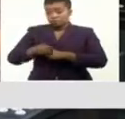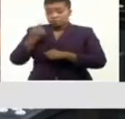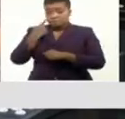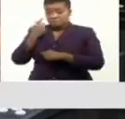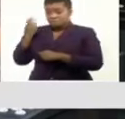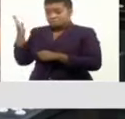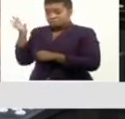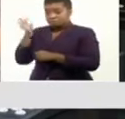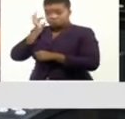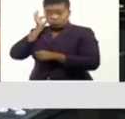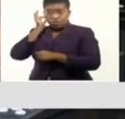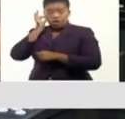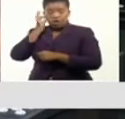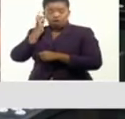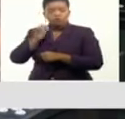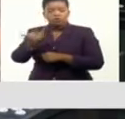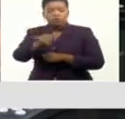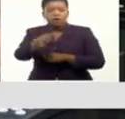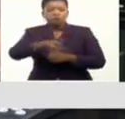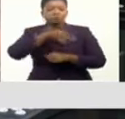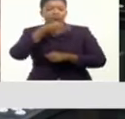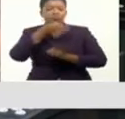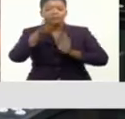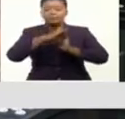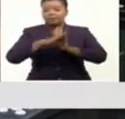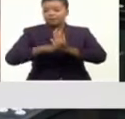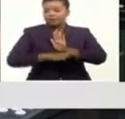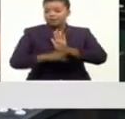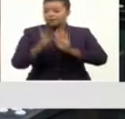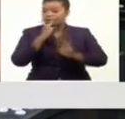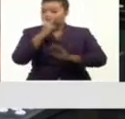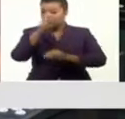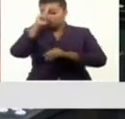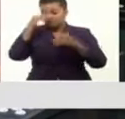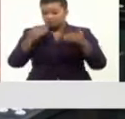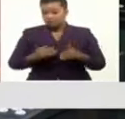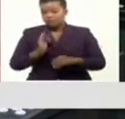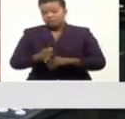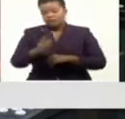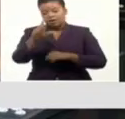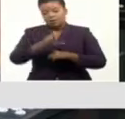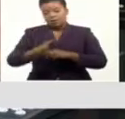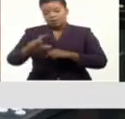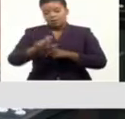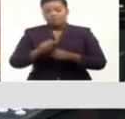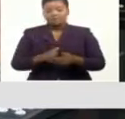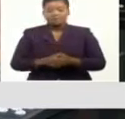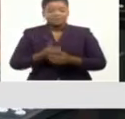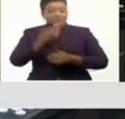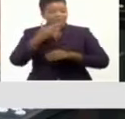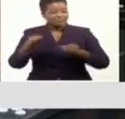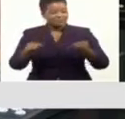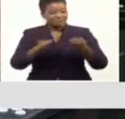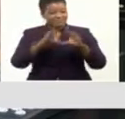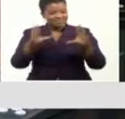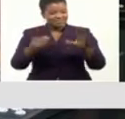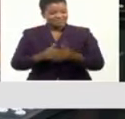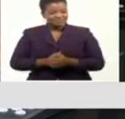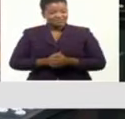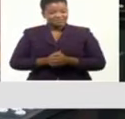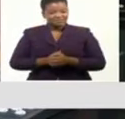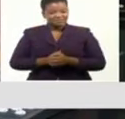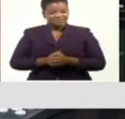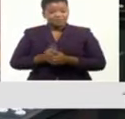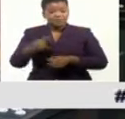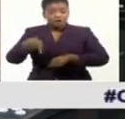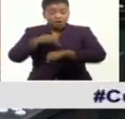González Vega, jefa del programa de atención primaria de salud en este territorio. Doctora, bienvenida, buenos días. ¿Cómo se desarrolla hasta este minuto